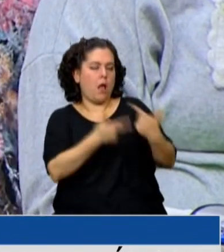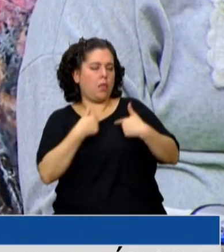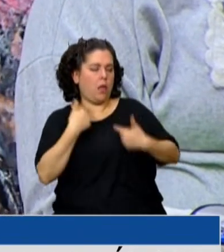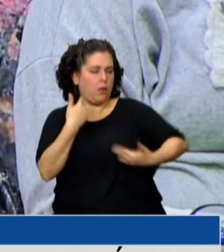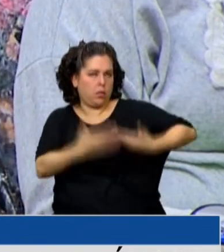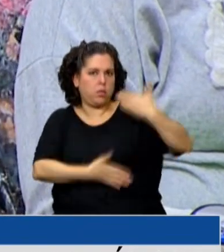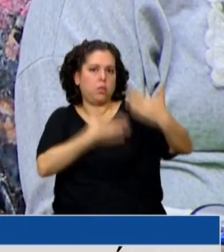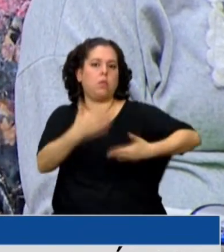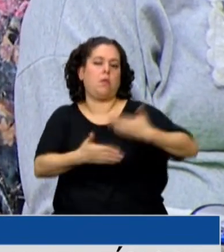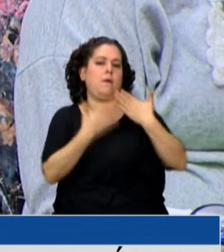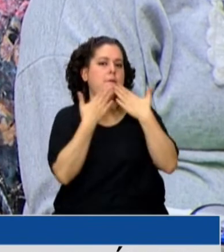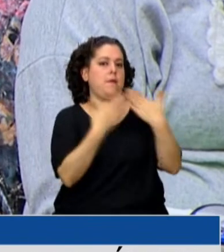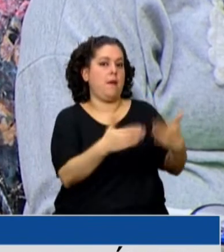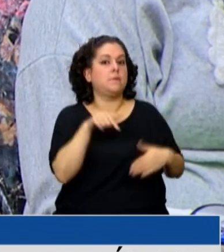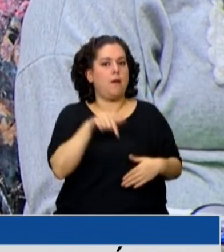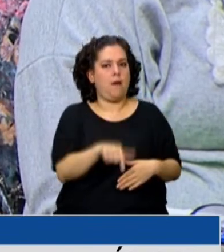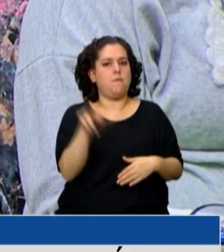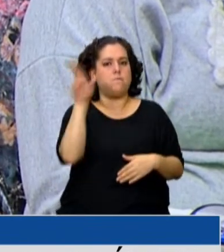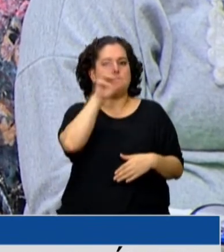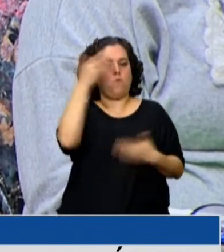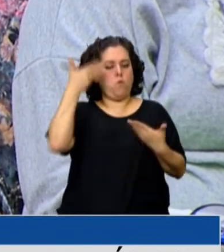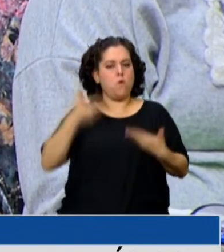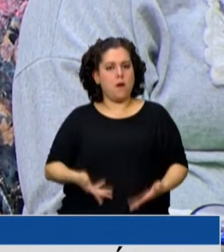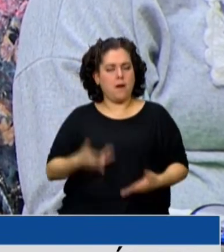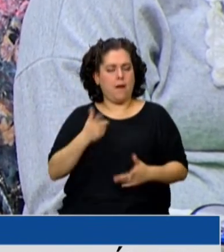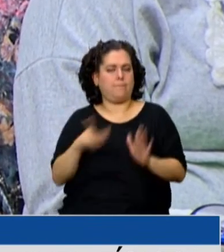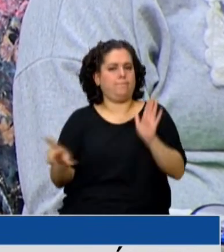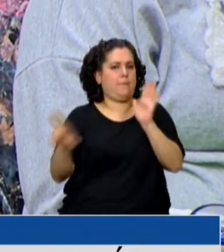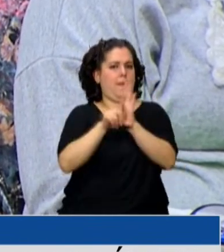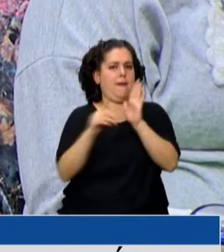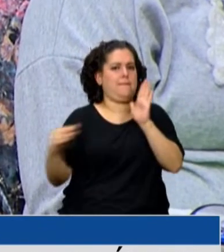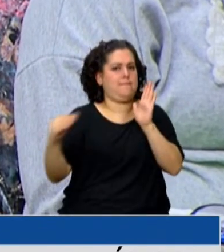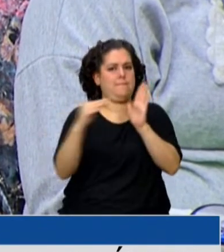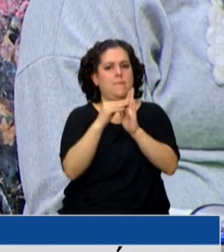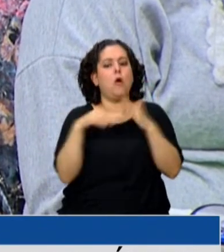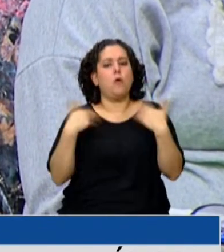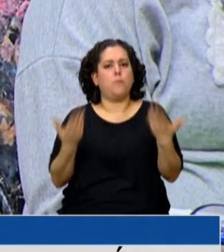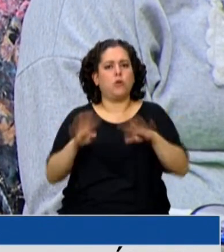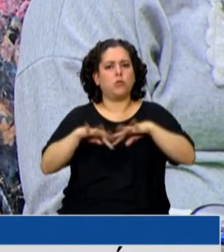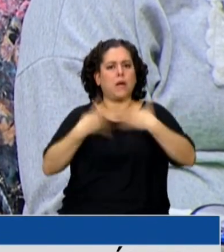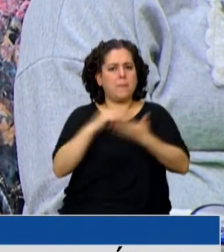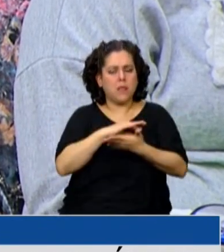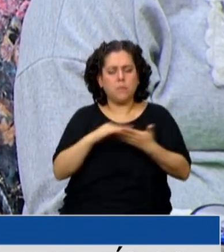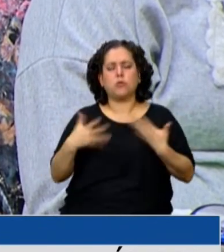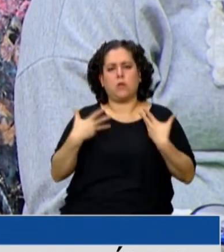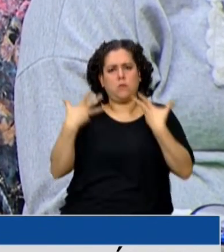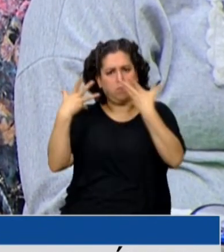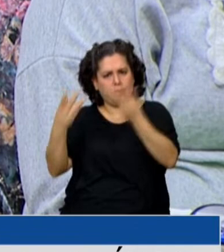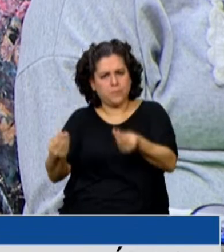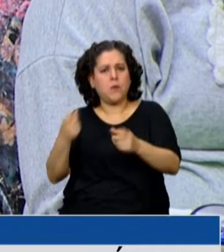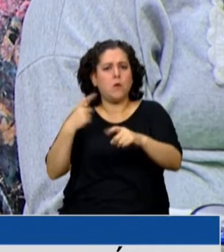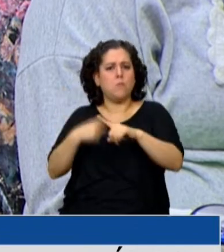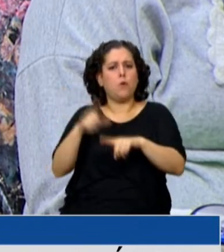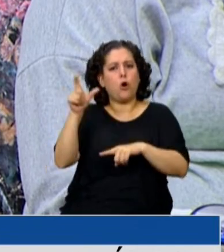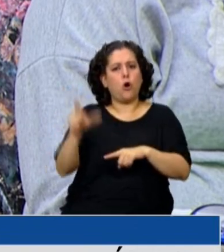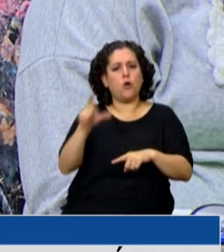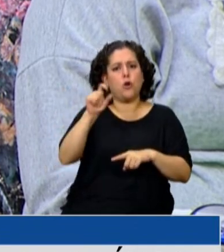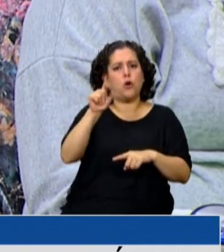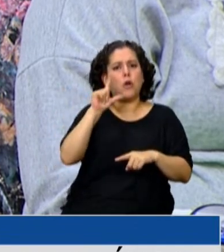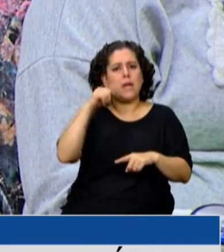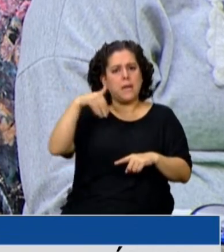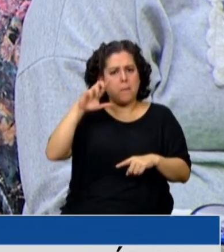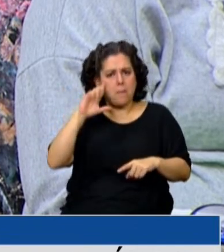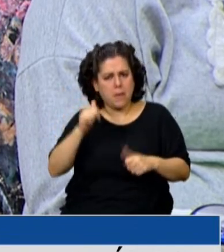salir. Desde este recinto nos sumamos a esta lucha por Olimpia, por